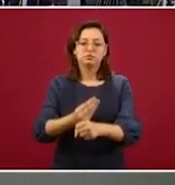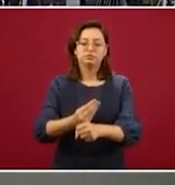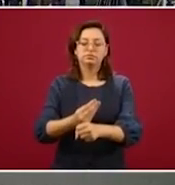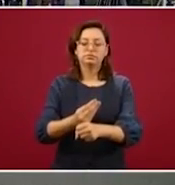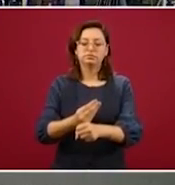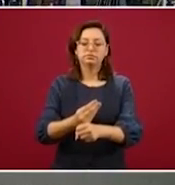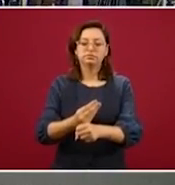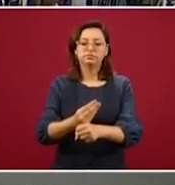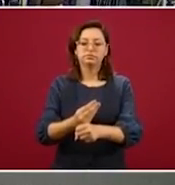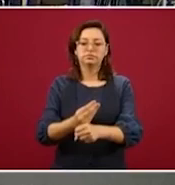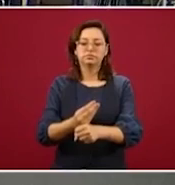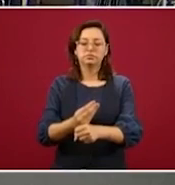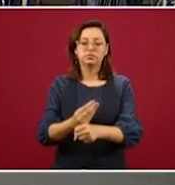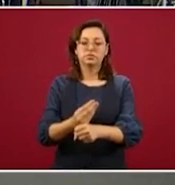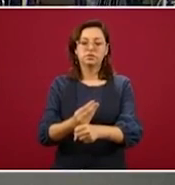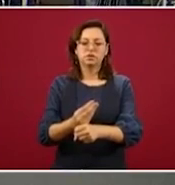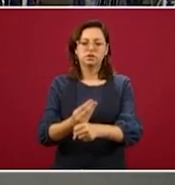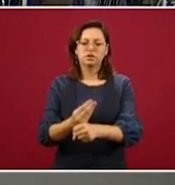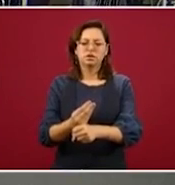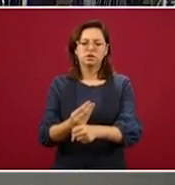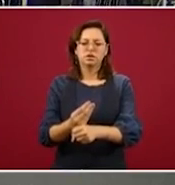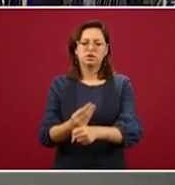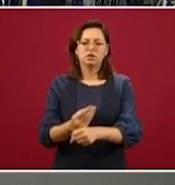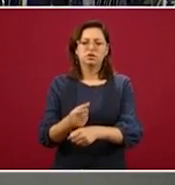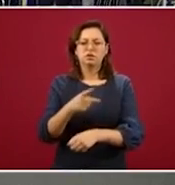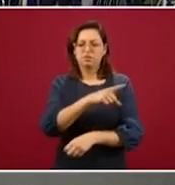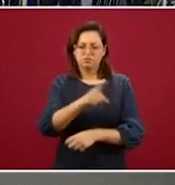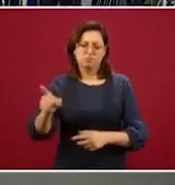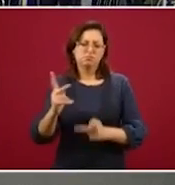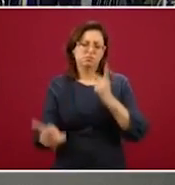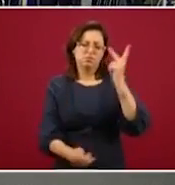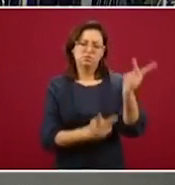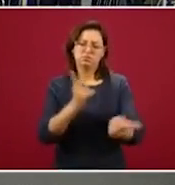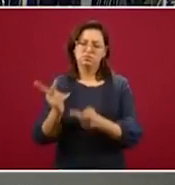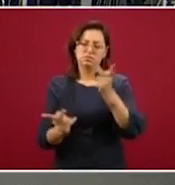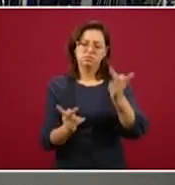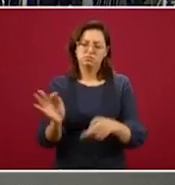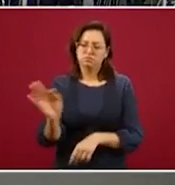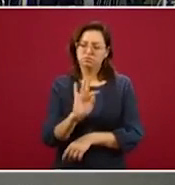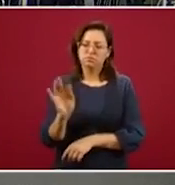que van a surgir seguramente de sus preguntas, pero